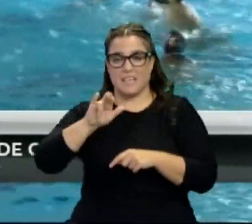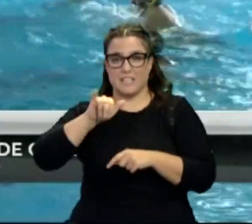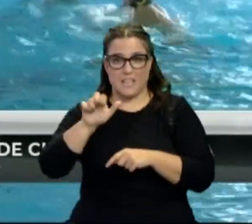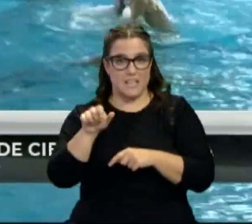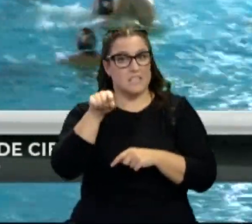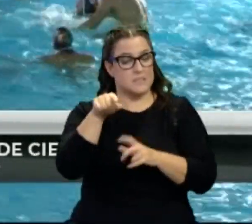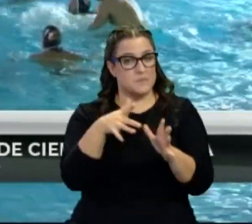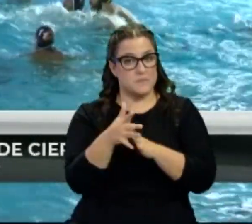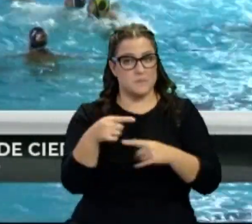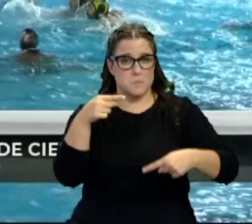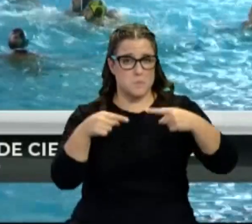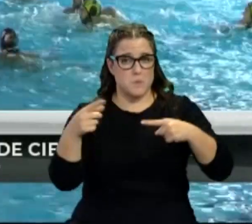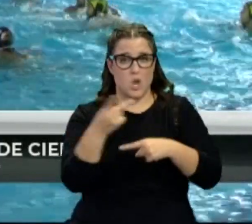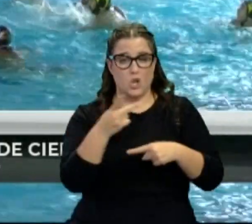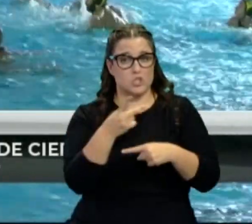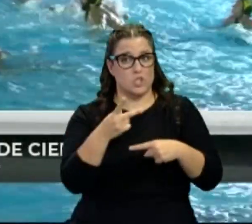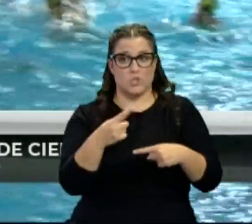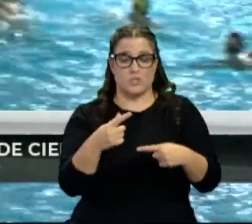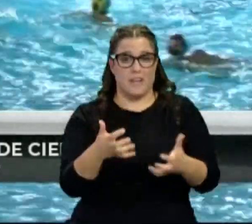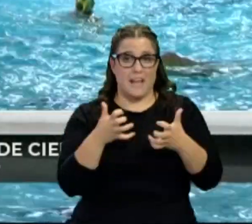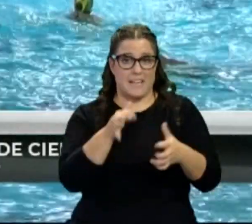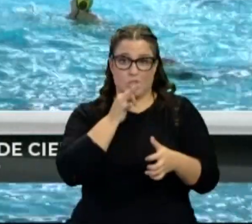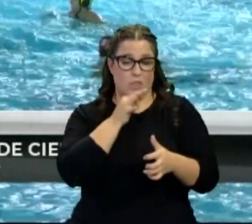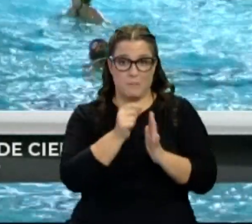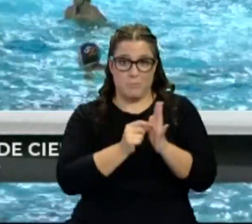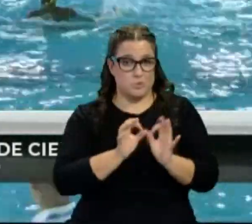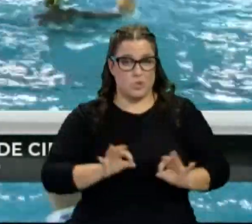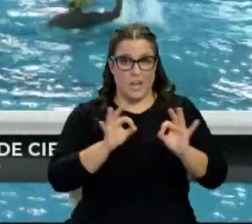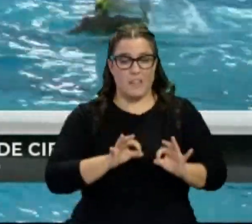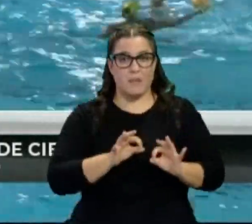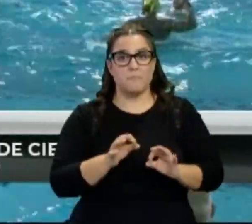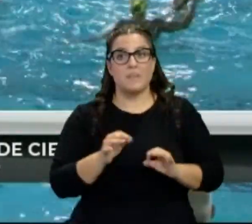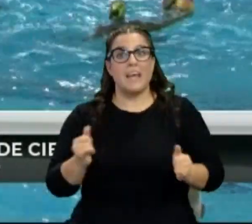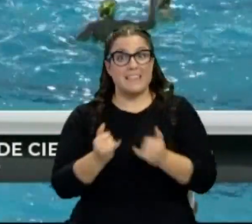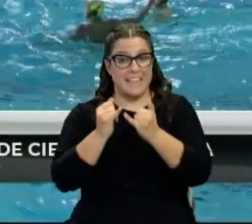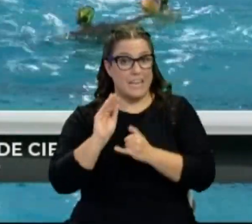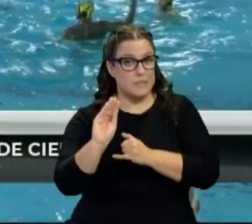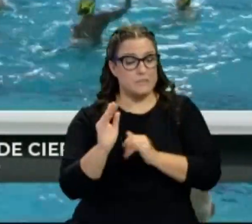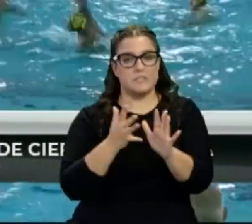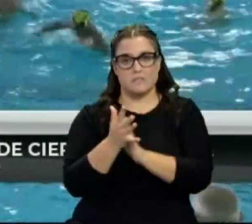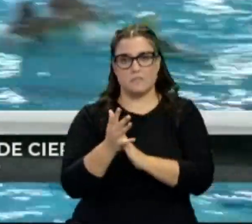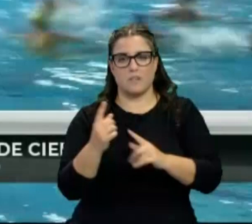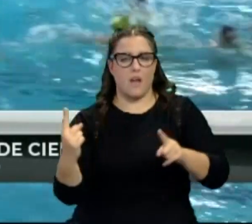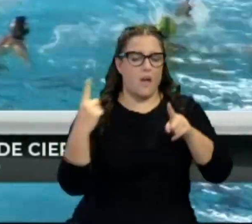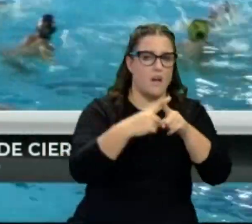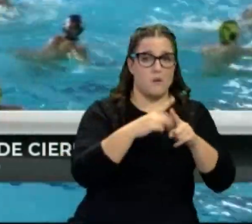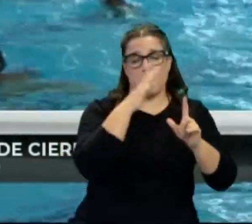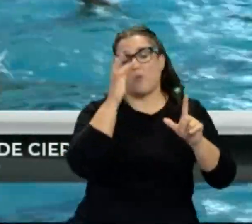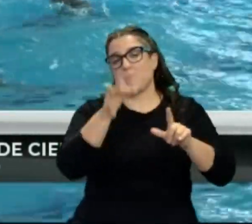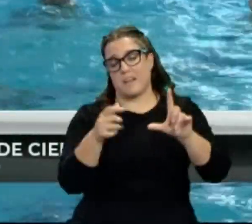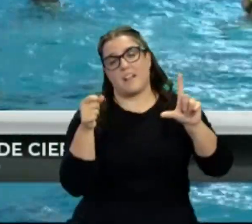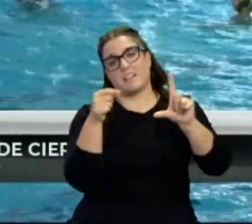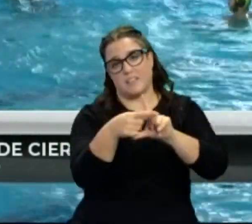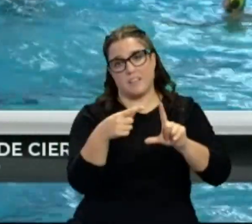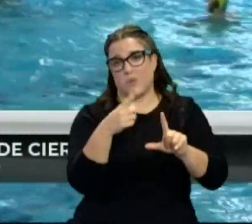encuentro que enfrentó a los dos únicos equipos que no habían puntuado hasta el momento. Los tinerfeños igualaron la contienda al transformar un penalti a favor a falta de